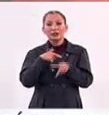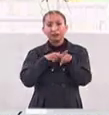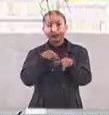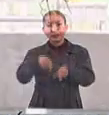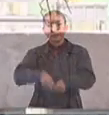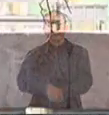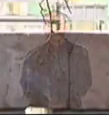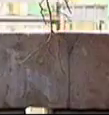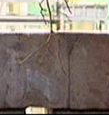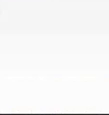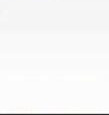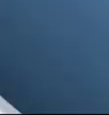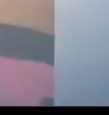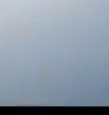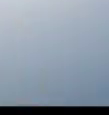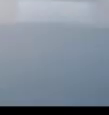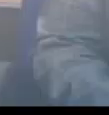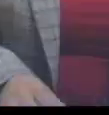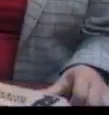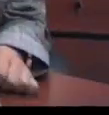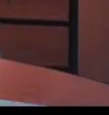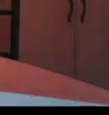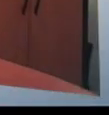gusto. Y seguimos aquí.